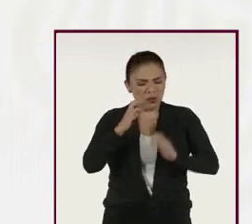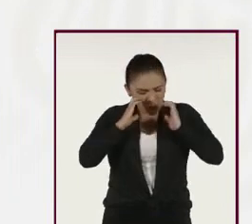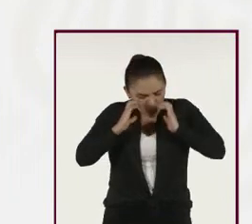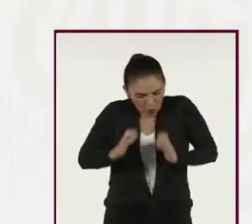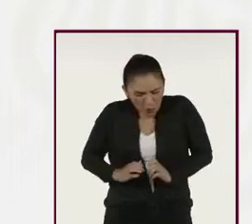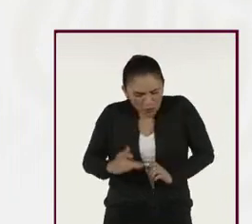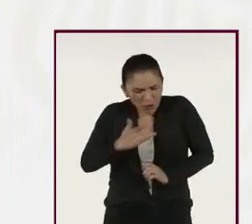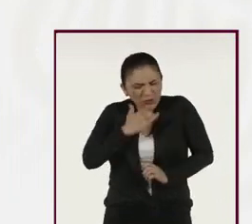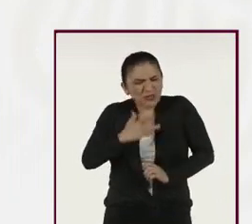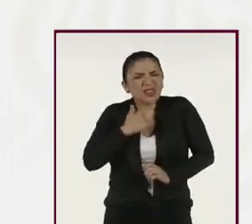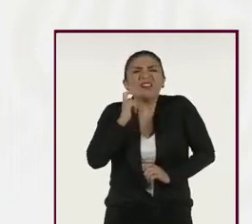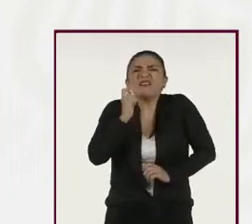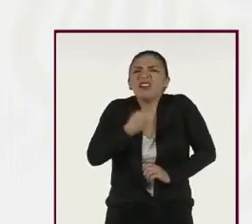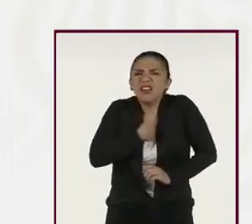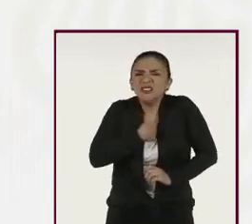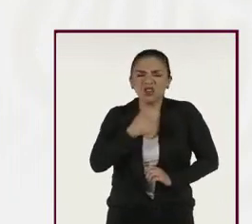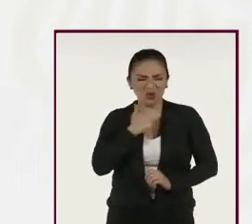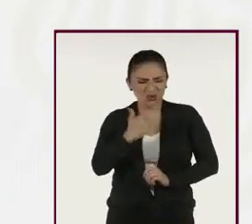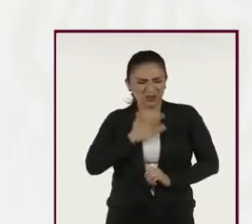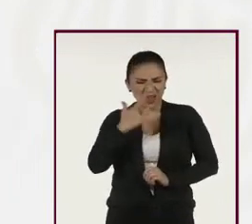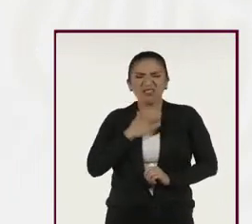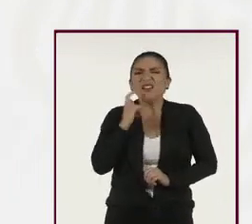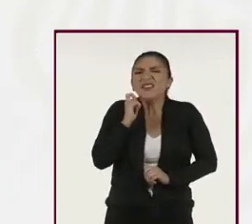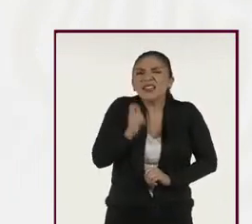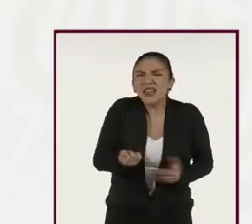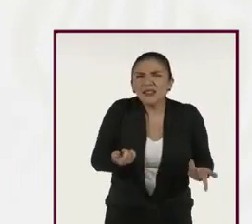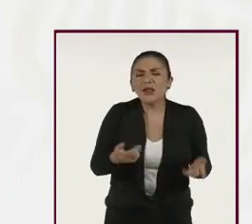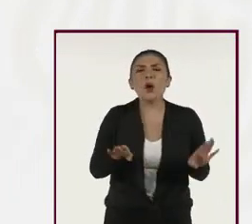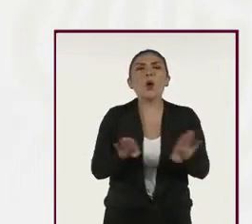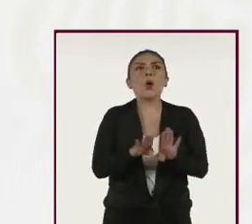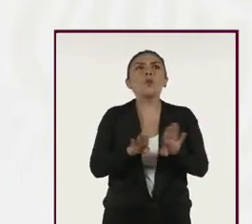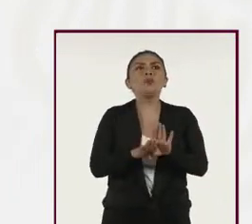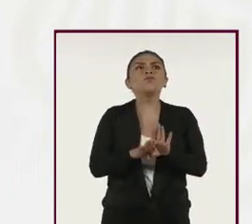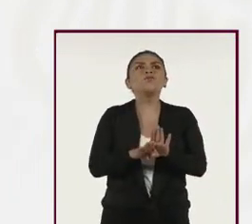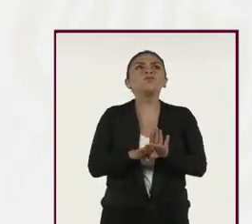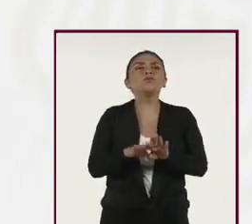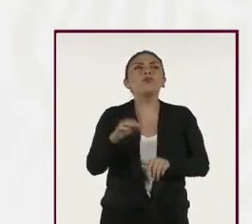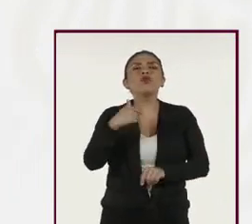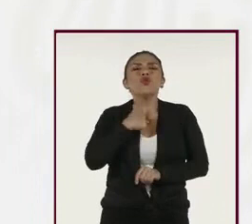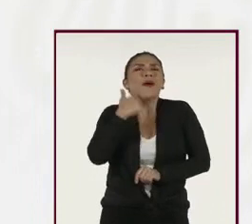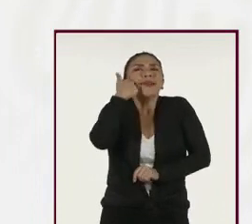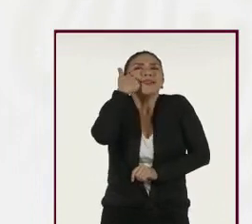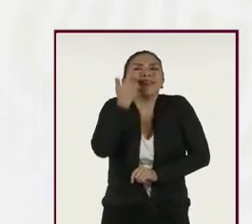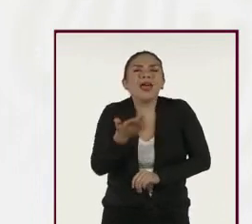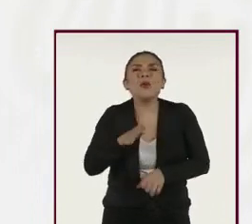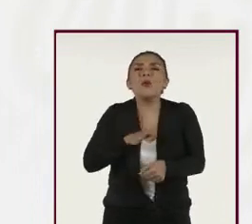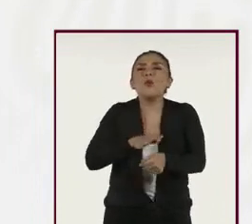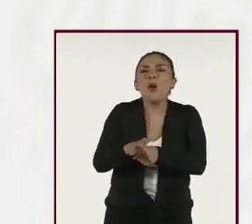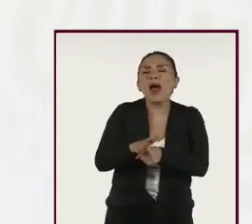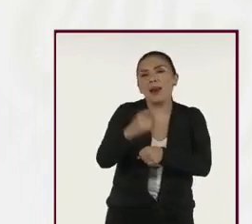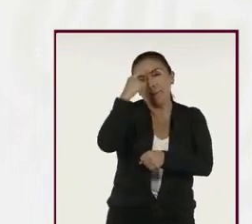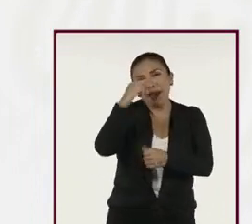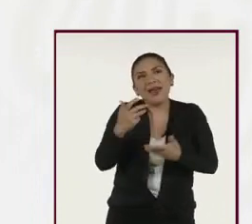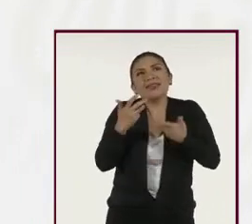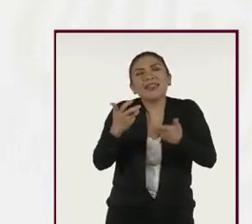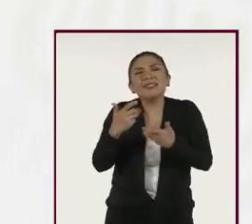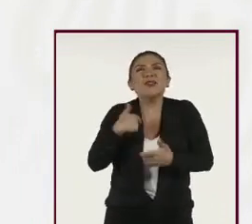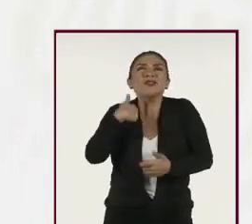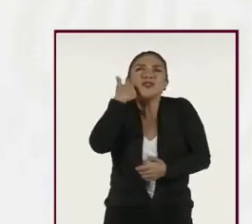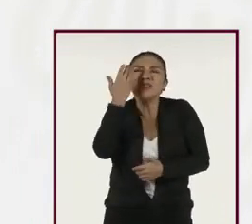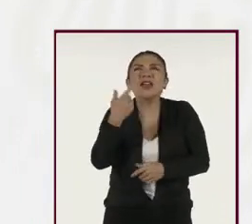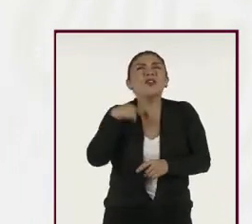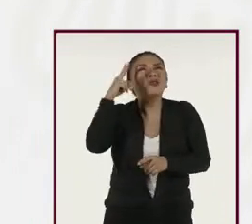las cosas, cómo se sienten, cómo es lo que ellos quieren o qué es lo que